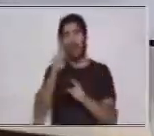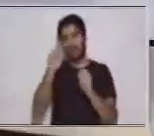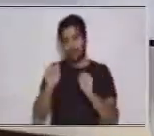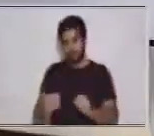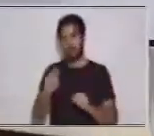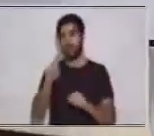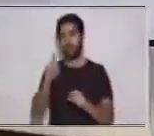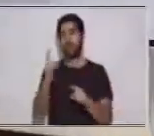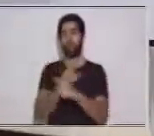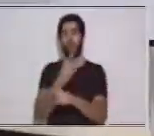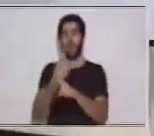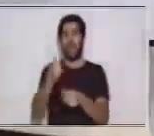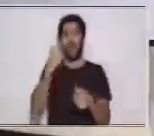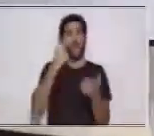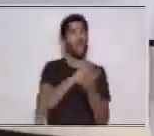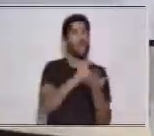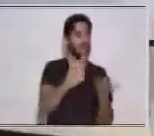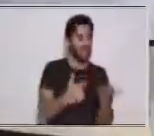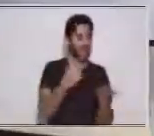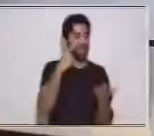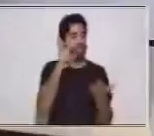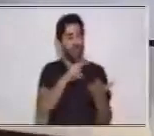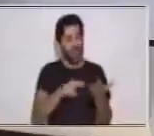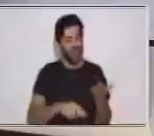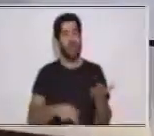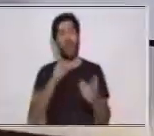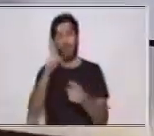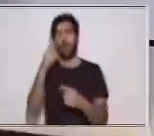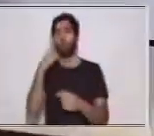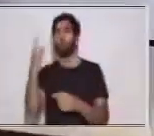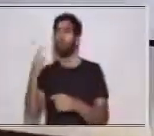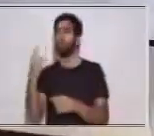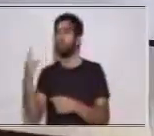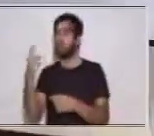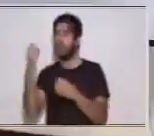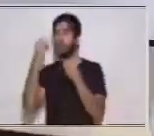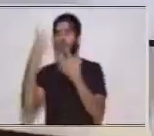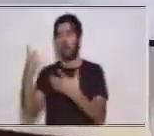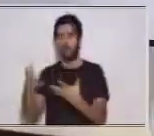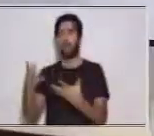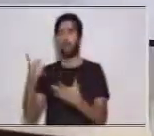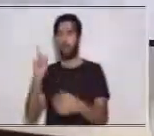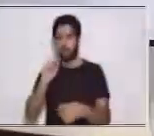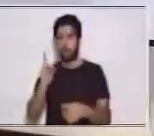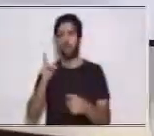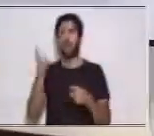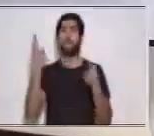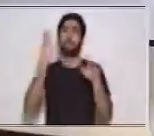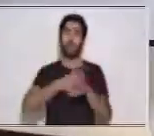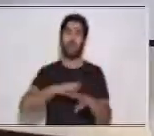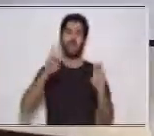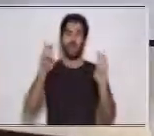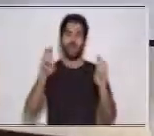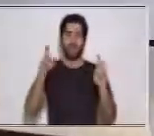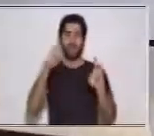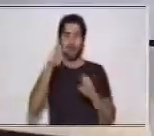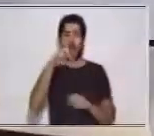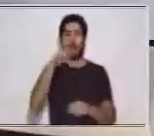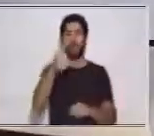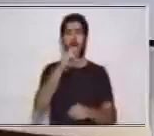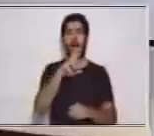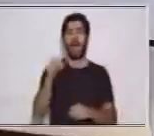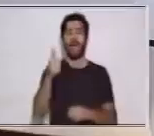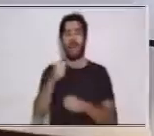los libros o busca información y ve dónde están ubicados los párrafos. Ahí vas a poder identificar de mejor manera